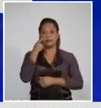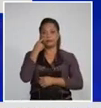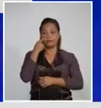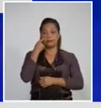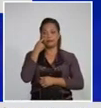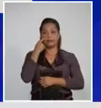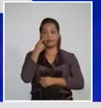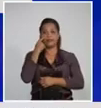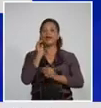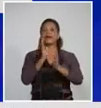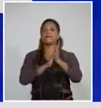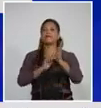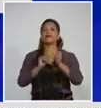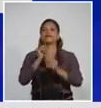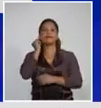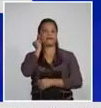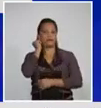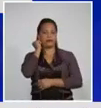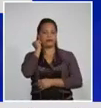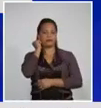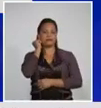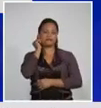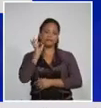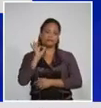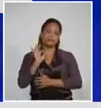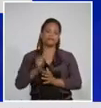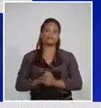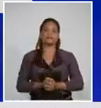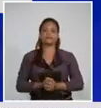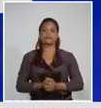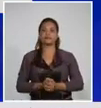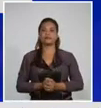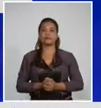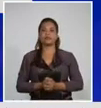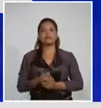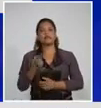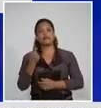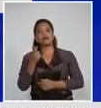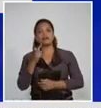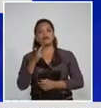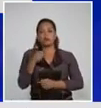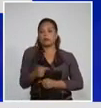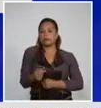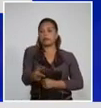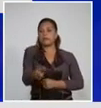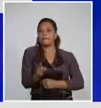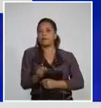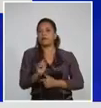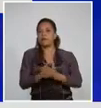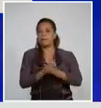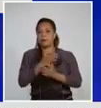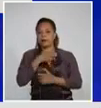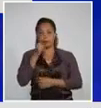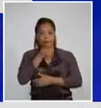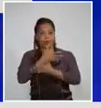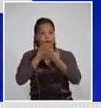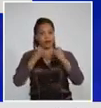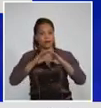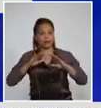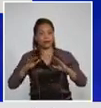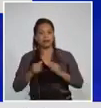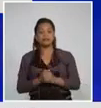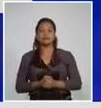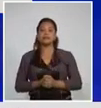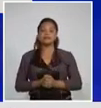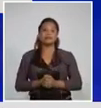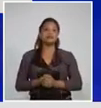mes de febrero. Por lo tanto, faltando los días que faltan para acabar el mes, lamentablemente, a pesar